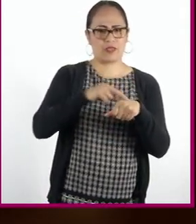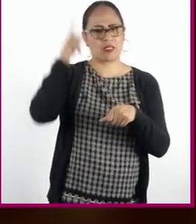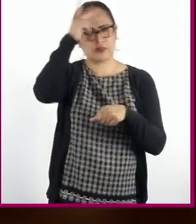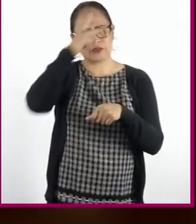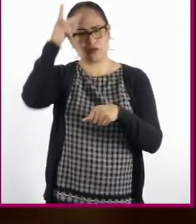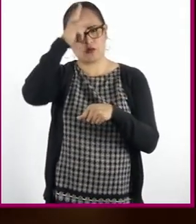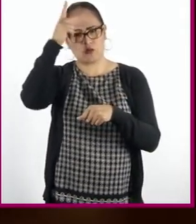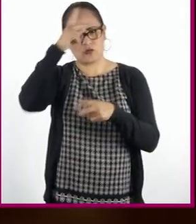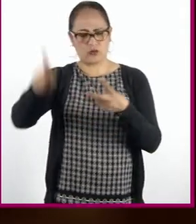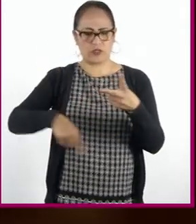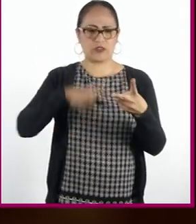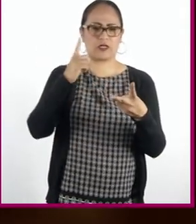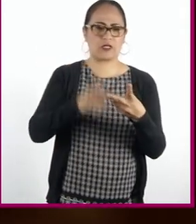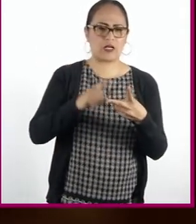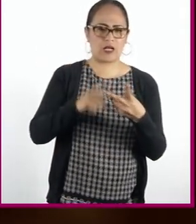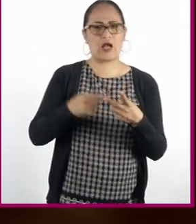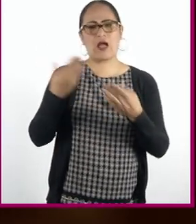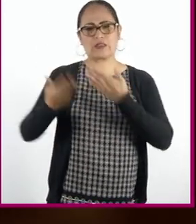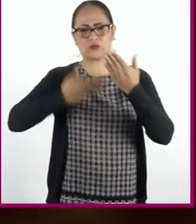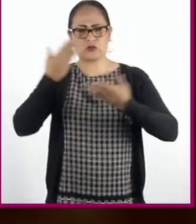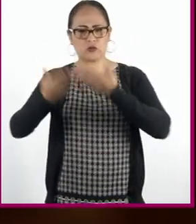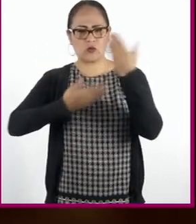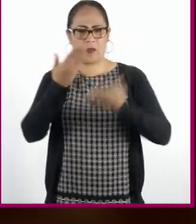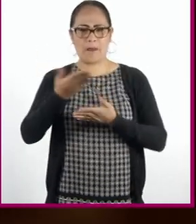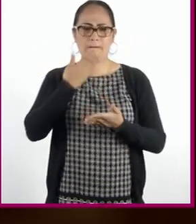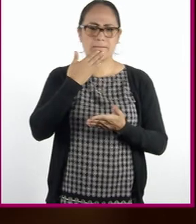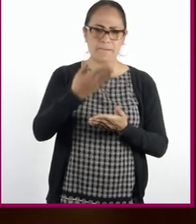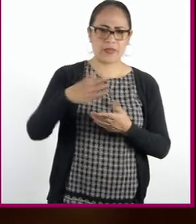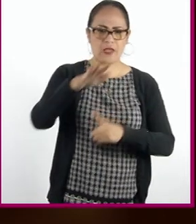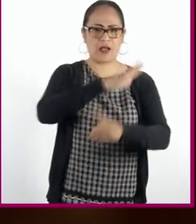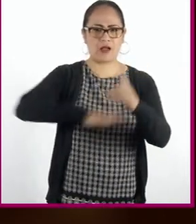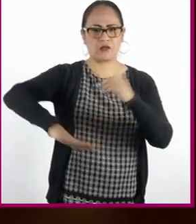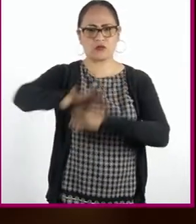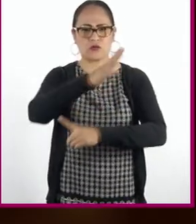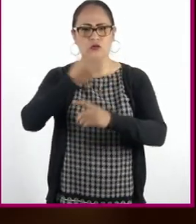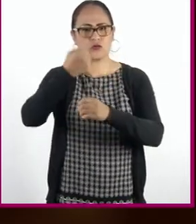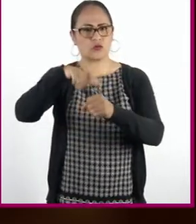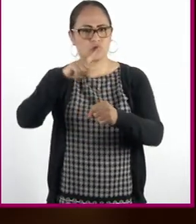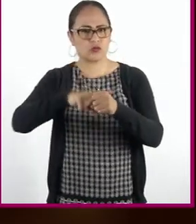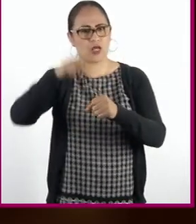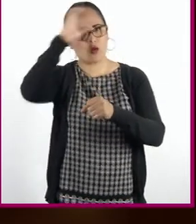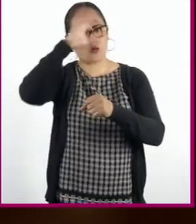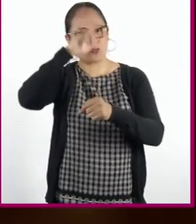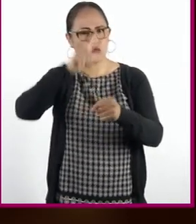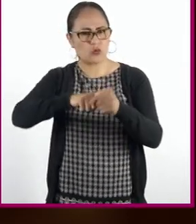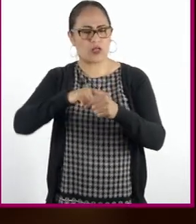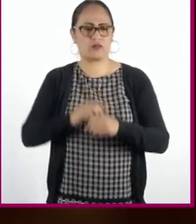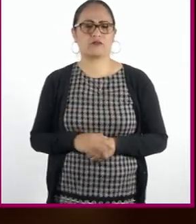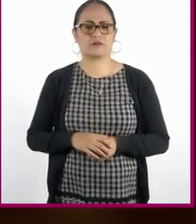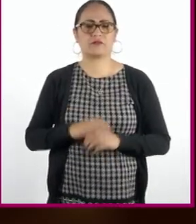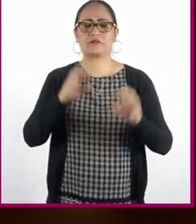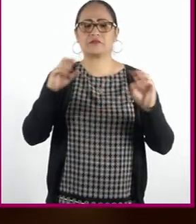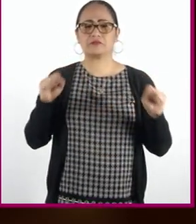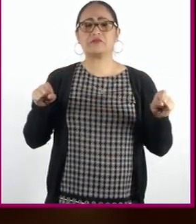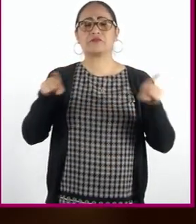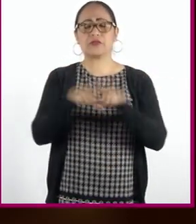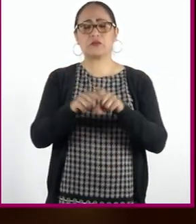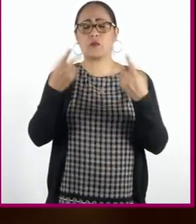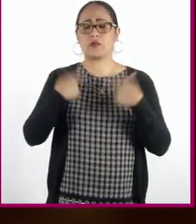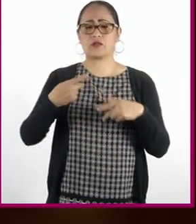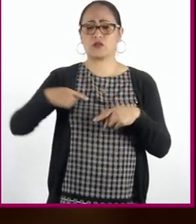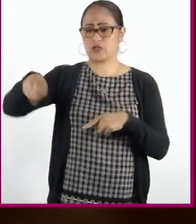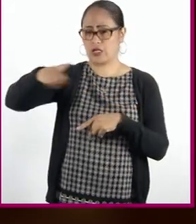seguimiento del aprovechamiento escolar, de su entorno social y cultural, Incluir a los adultos responsables de los niños